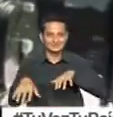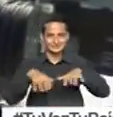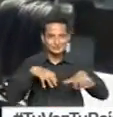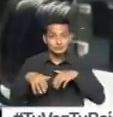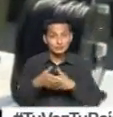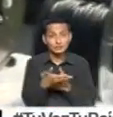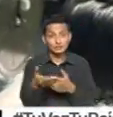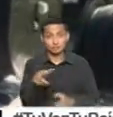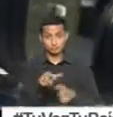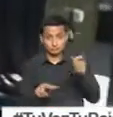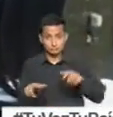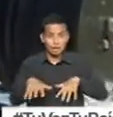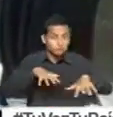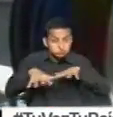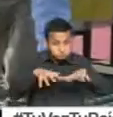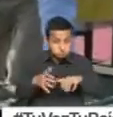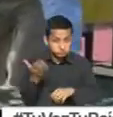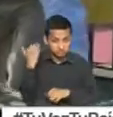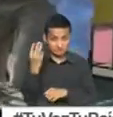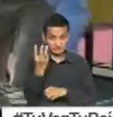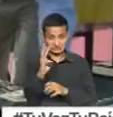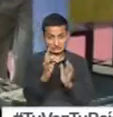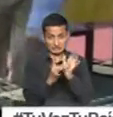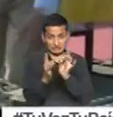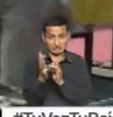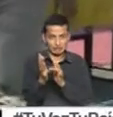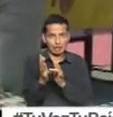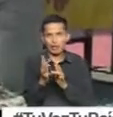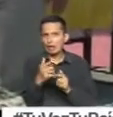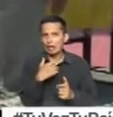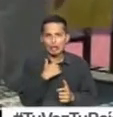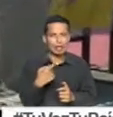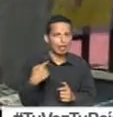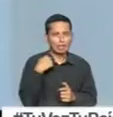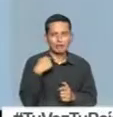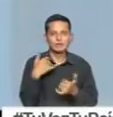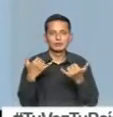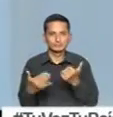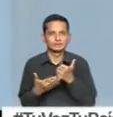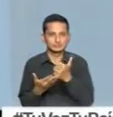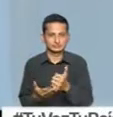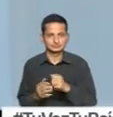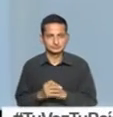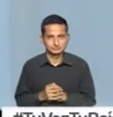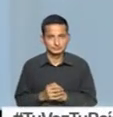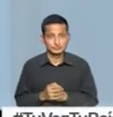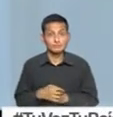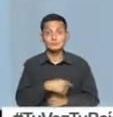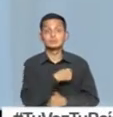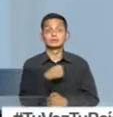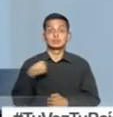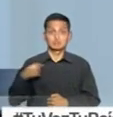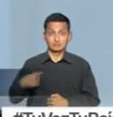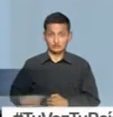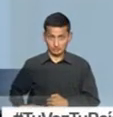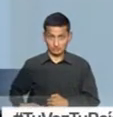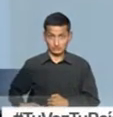de mitigación de los efectos del terremoto del pasado 16 de abril. China se ha